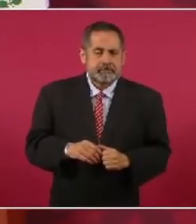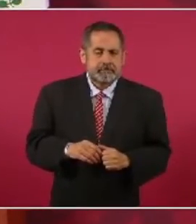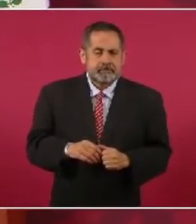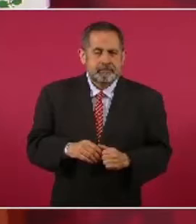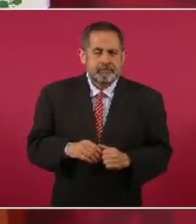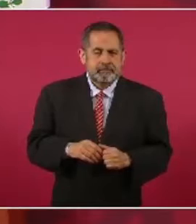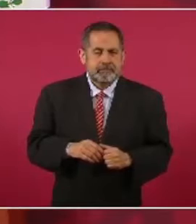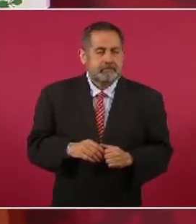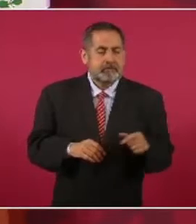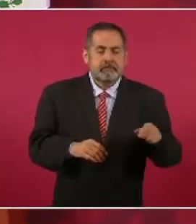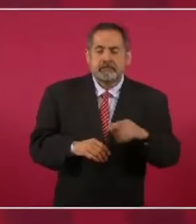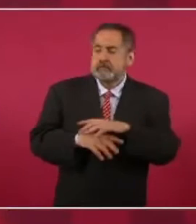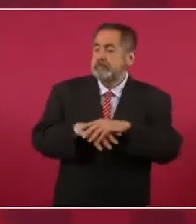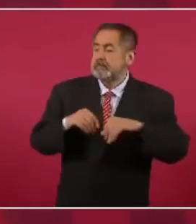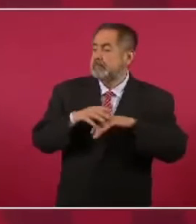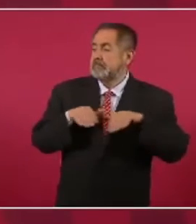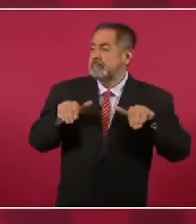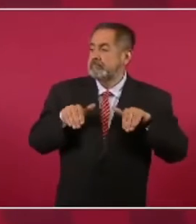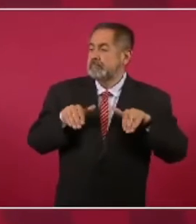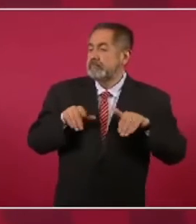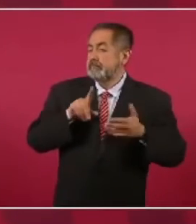de apoyo